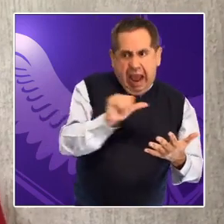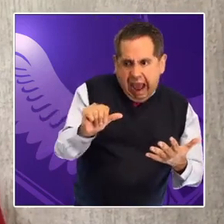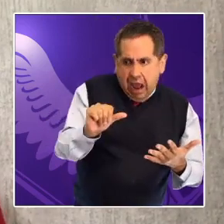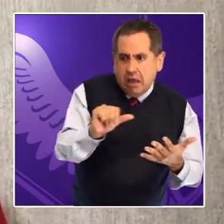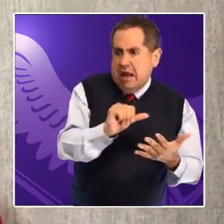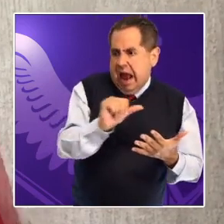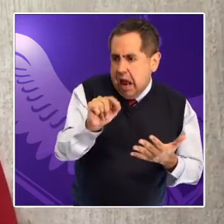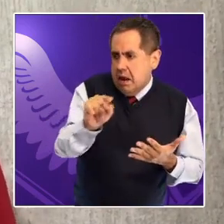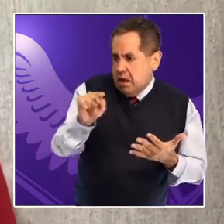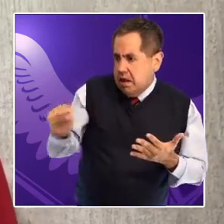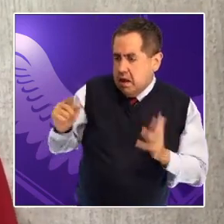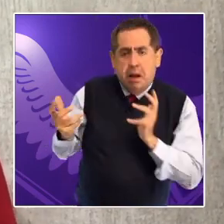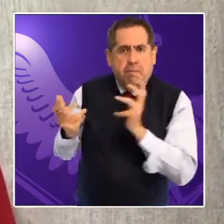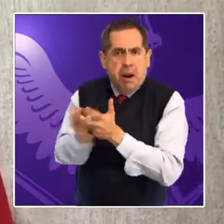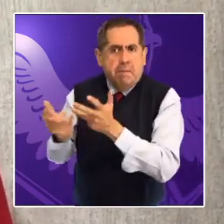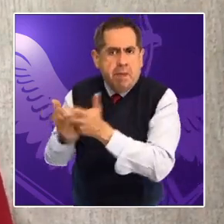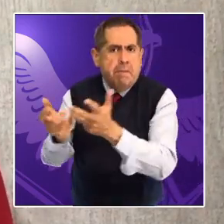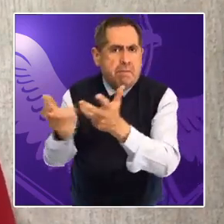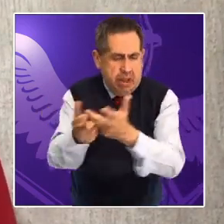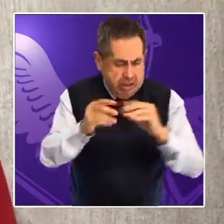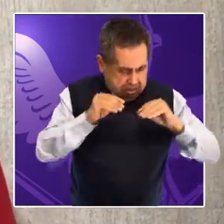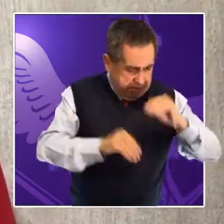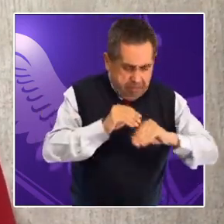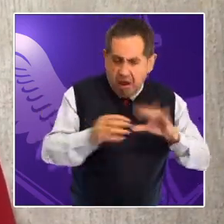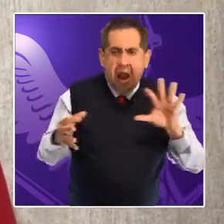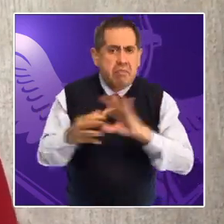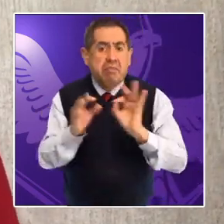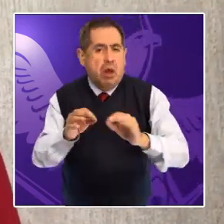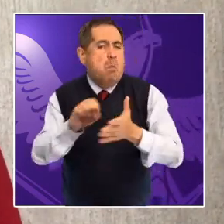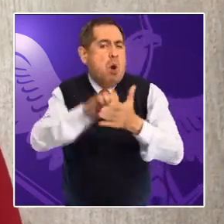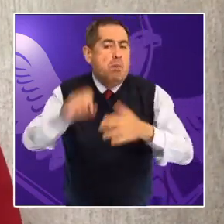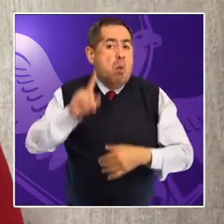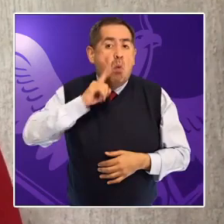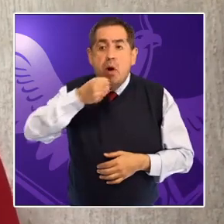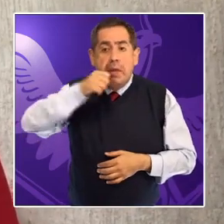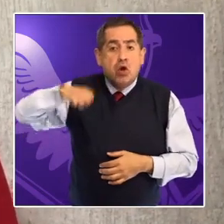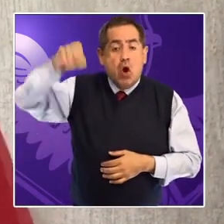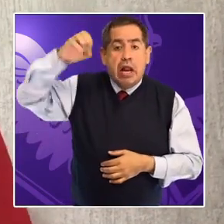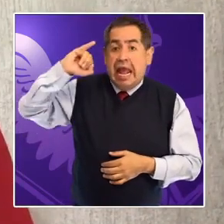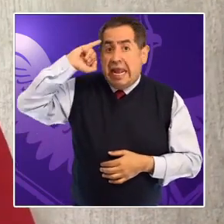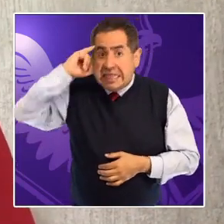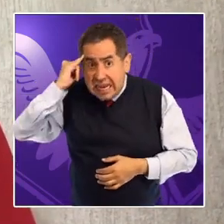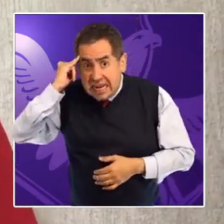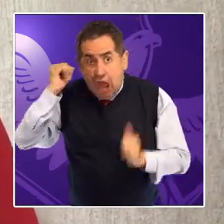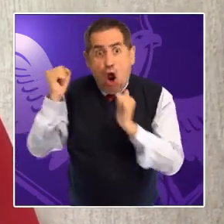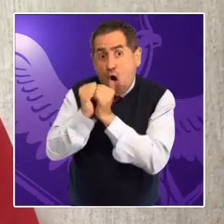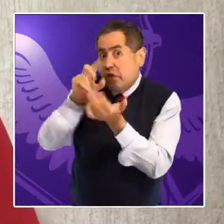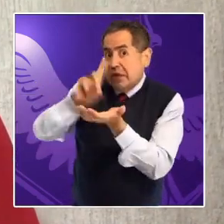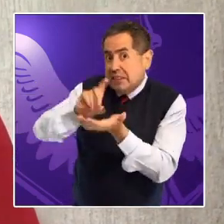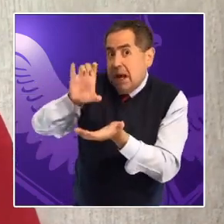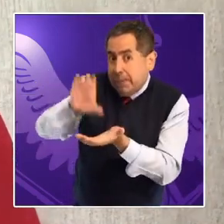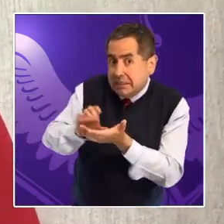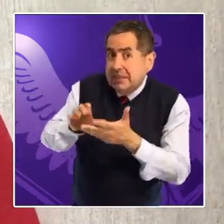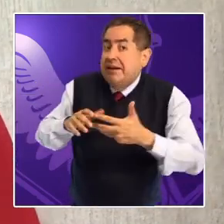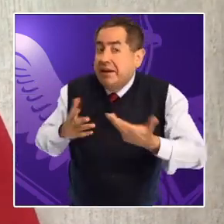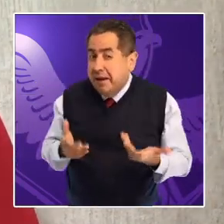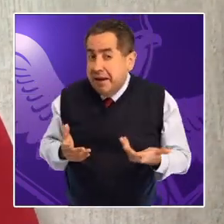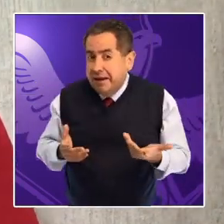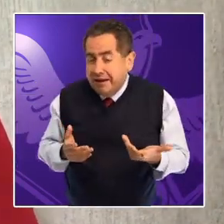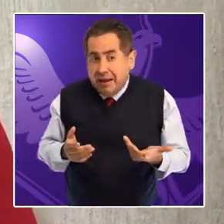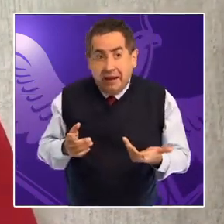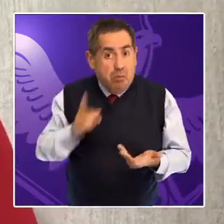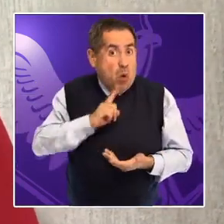estamos pensando así. ¿Qué pasa con una mujer mayor que es indígena y tiene discapacidad? Cada una de las discapacidades